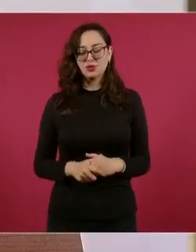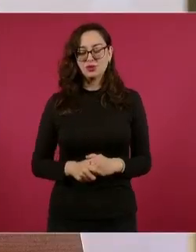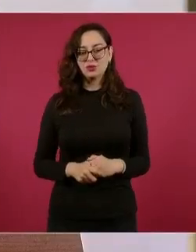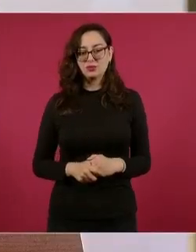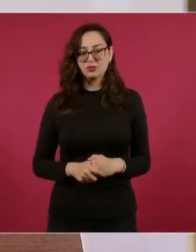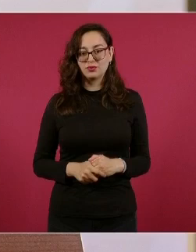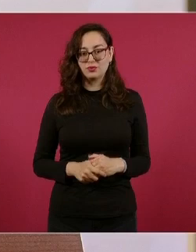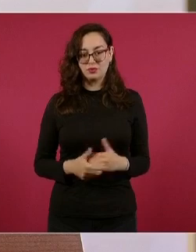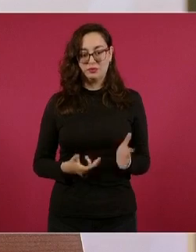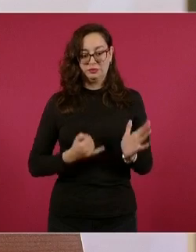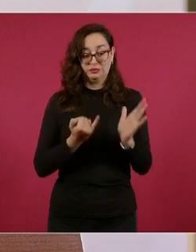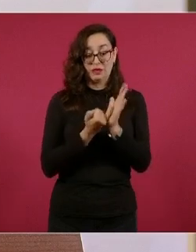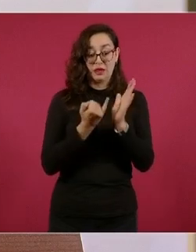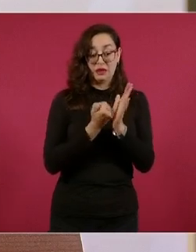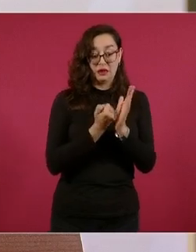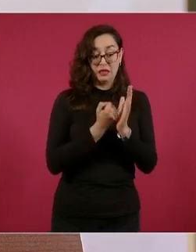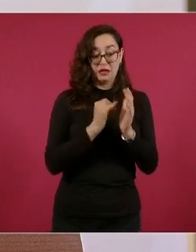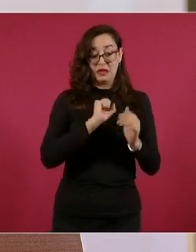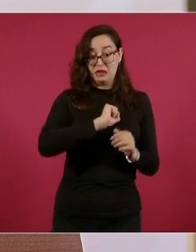está por encima